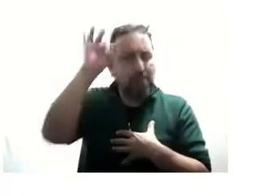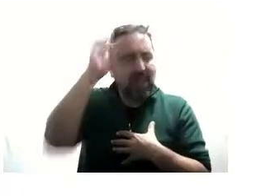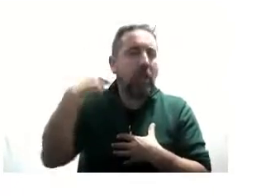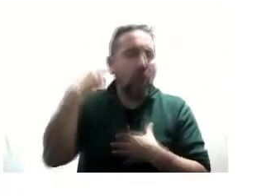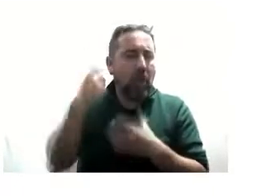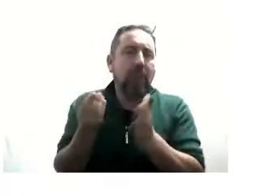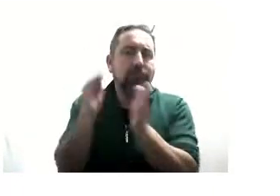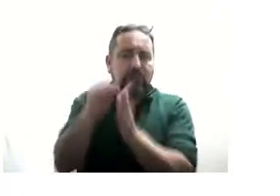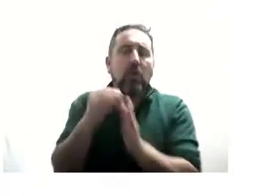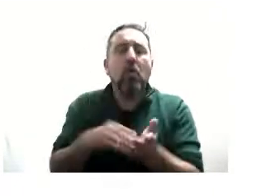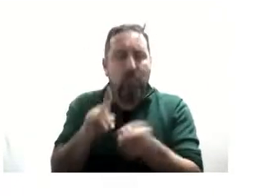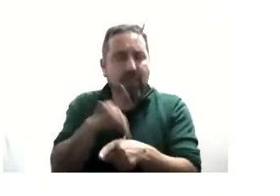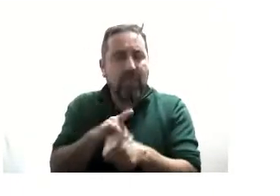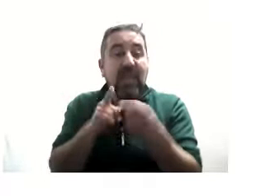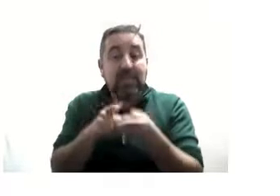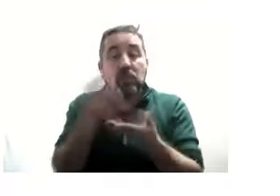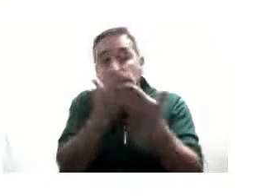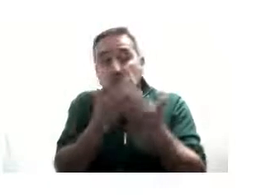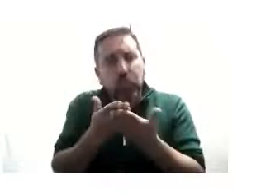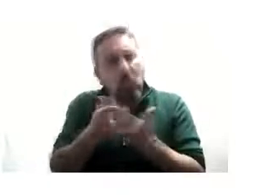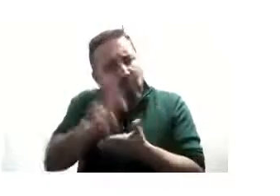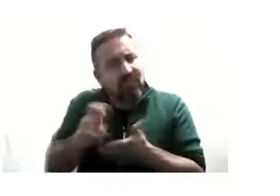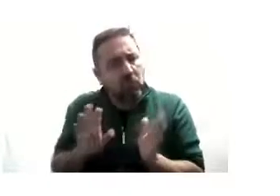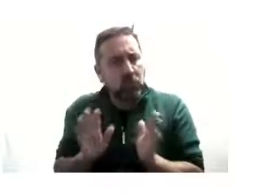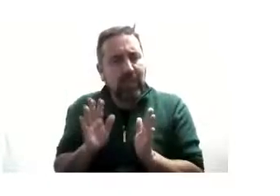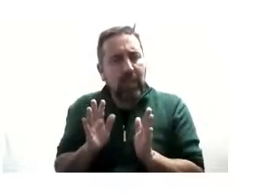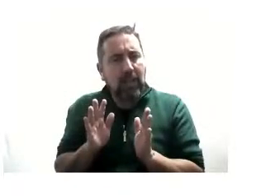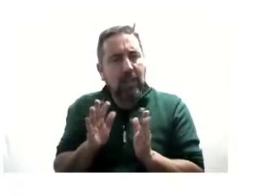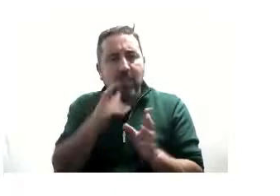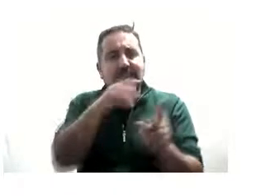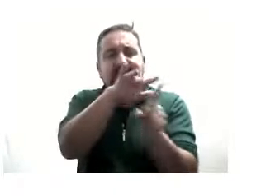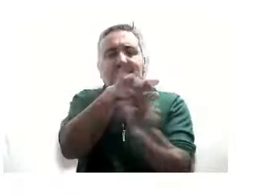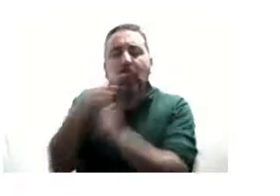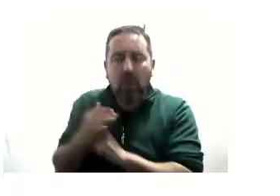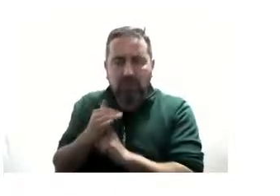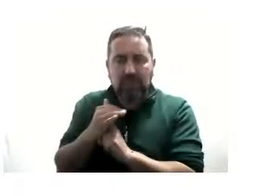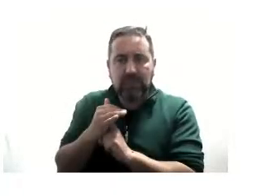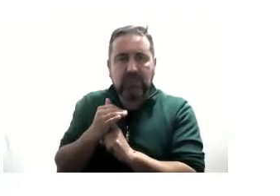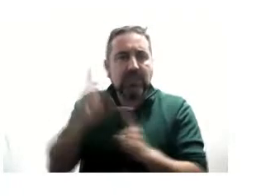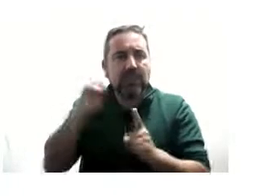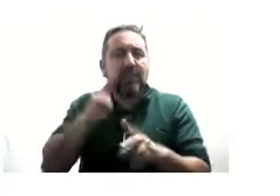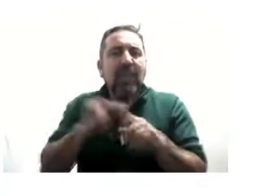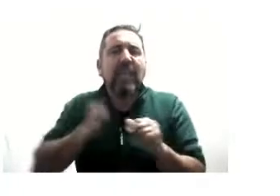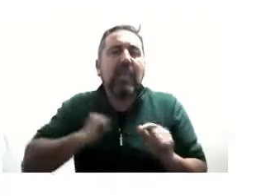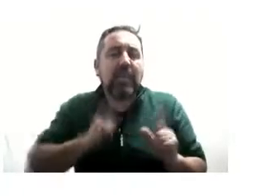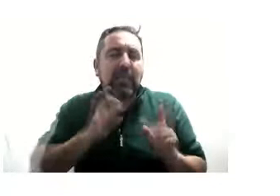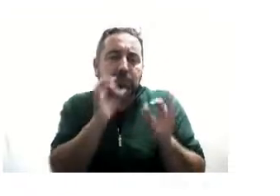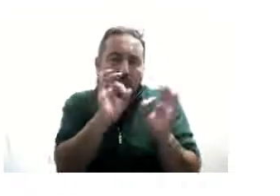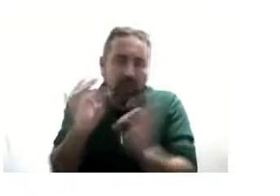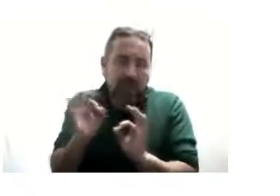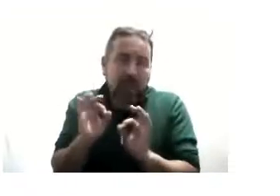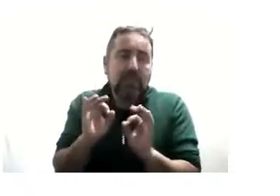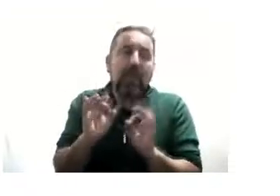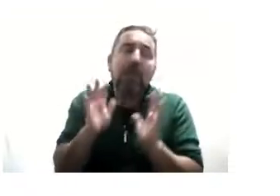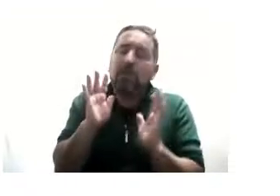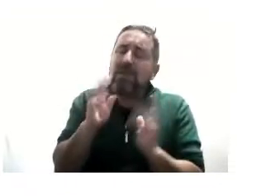situación es útil en distintas situaciones clínicas muy concretas, pero